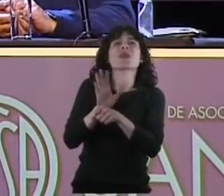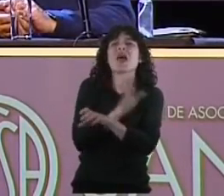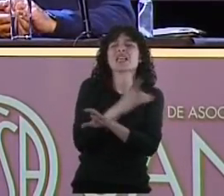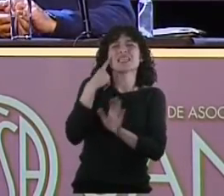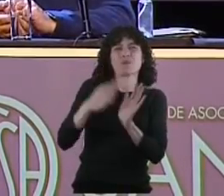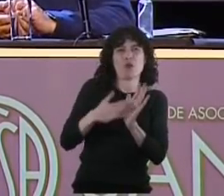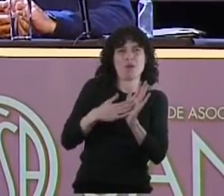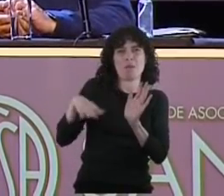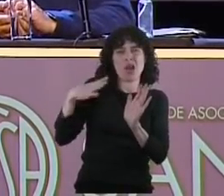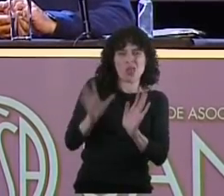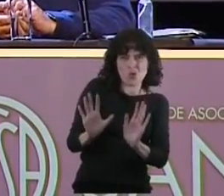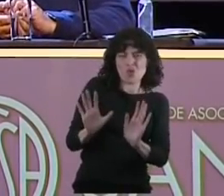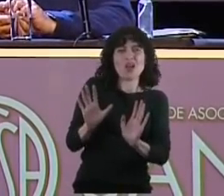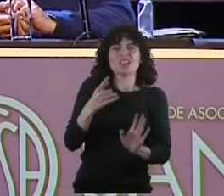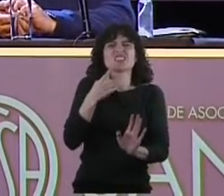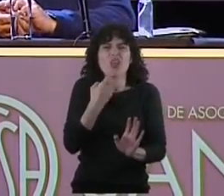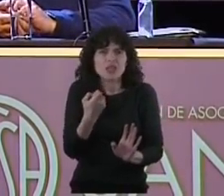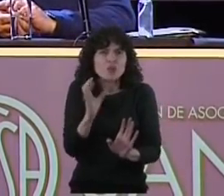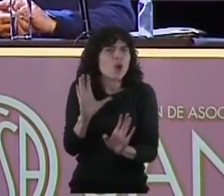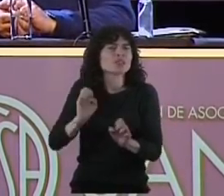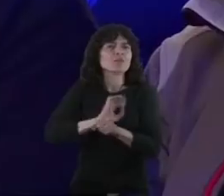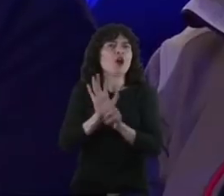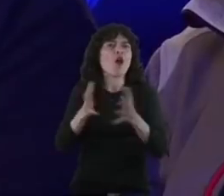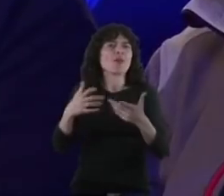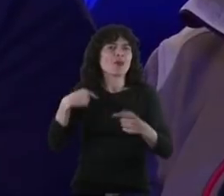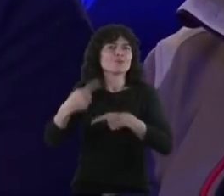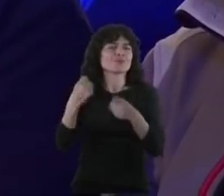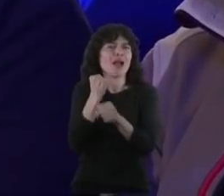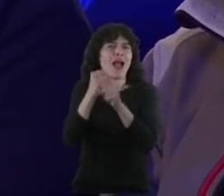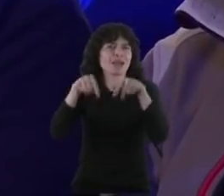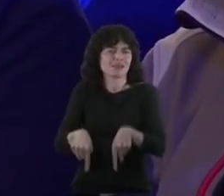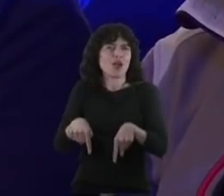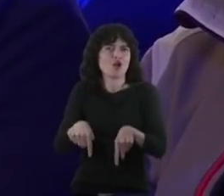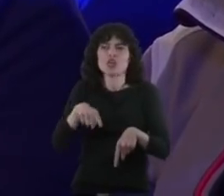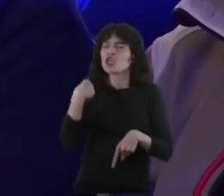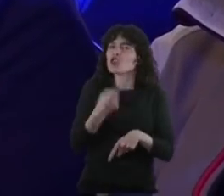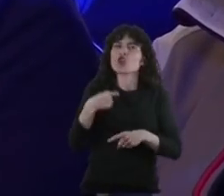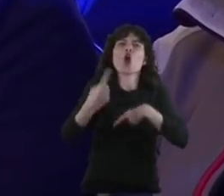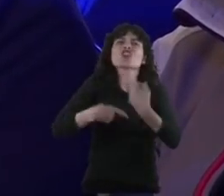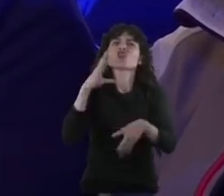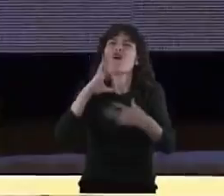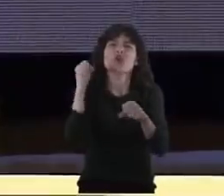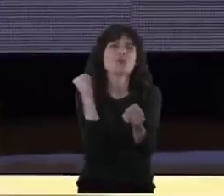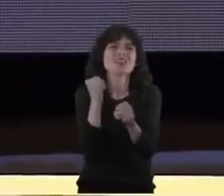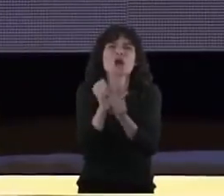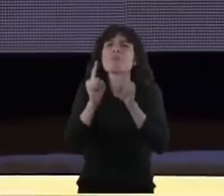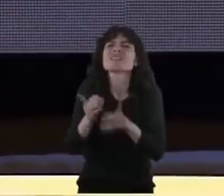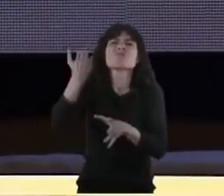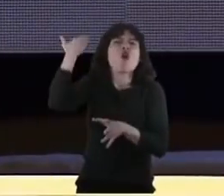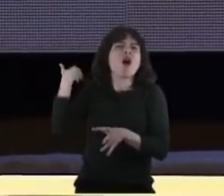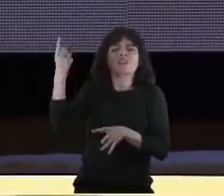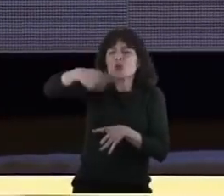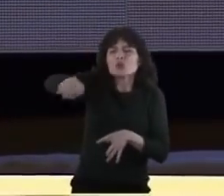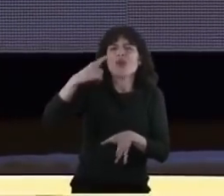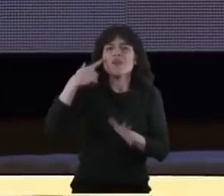Y tenemos que estar preparados con la misma fuerza, con la misma vocación, con la misma entrega que ustedes han demostrado por cuidar la